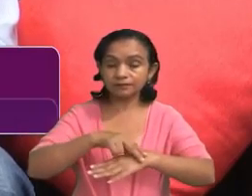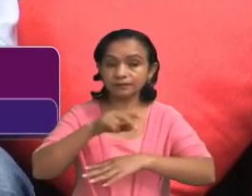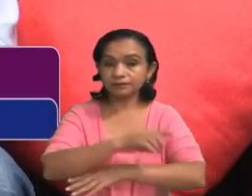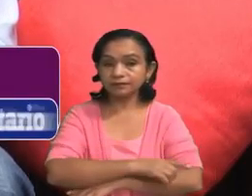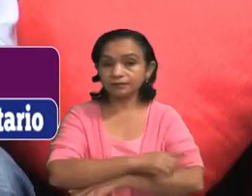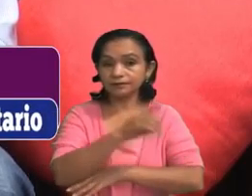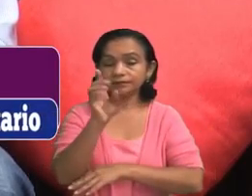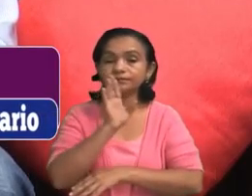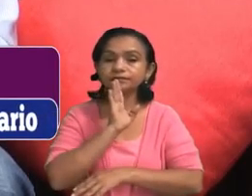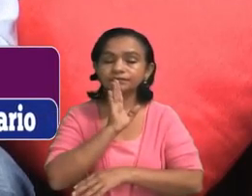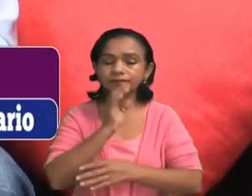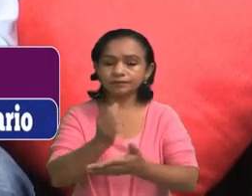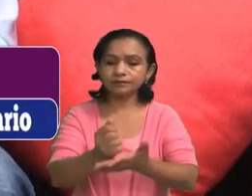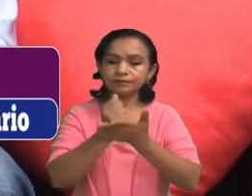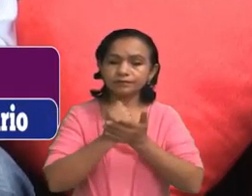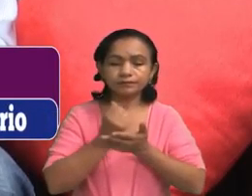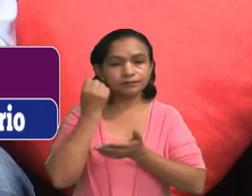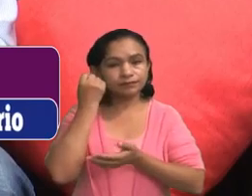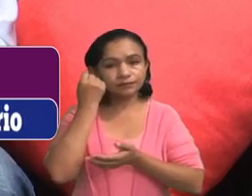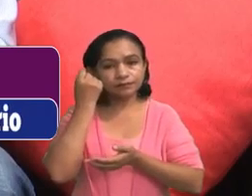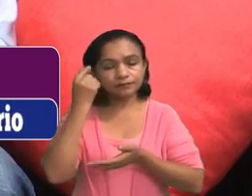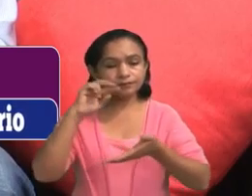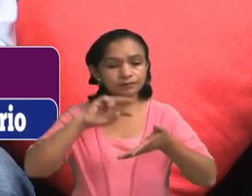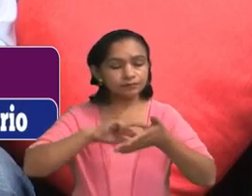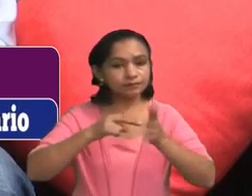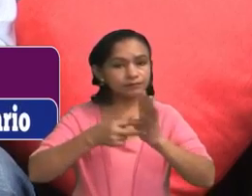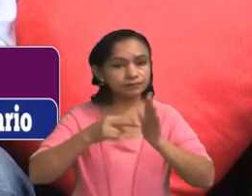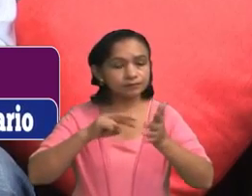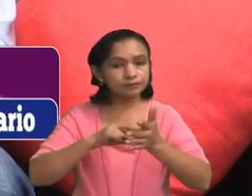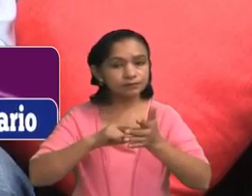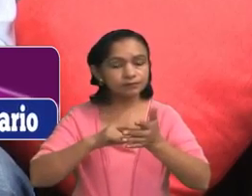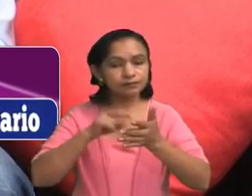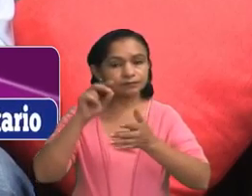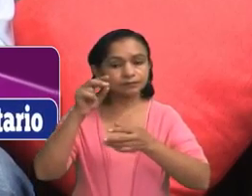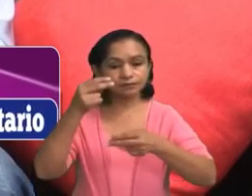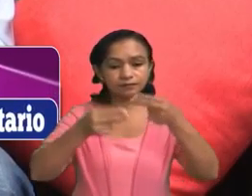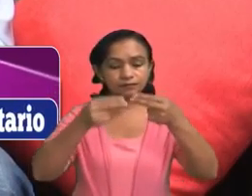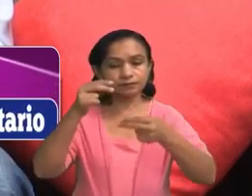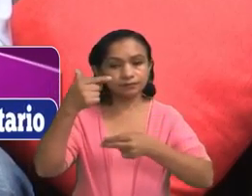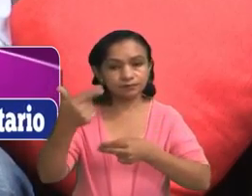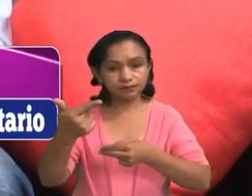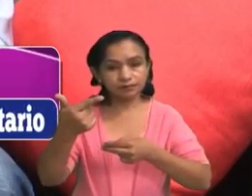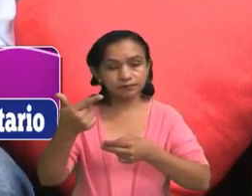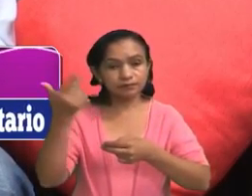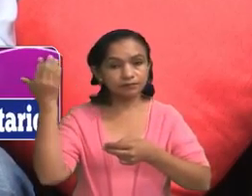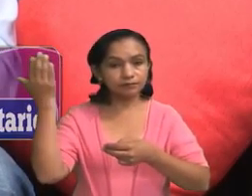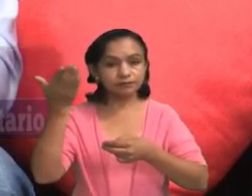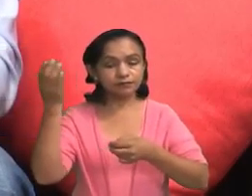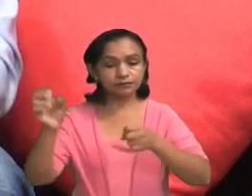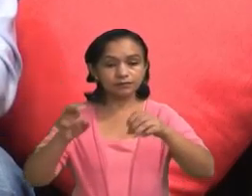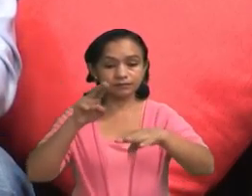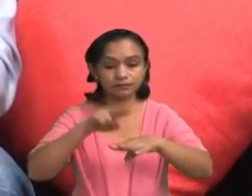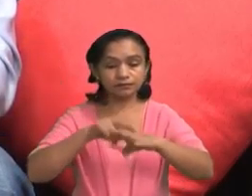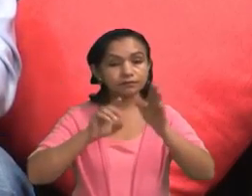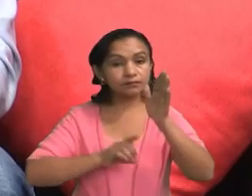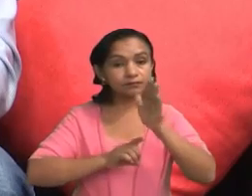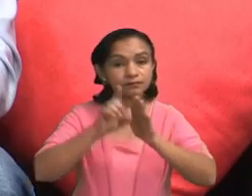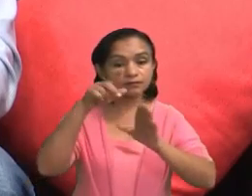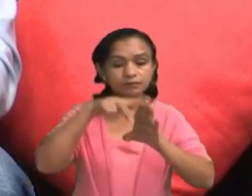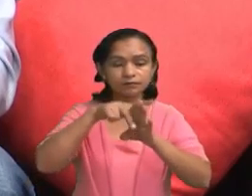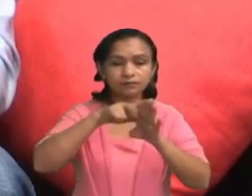conversación que nos ayuda a entender lo que implica la realización del 7º Congreso Nacional de Desarrollo Rural,